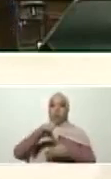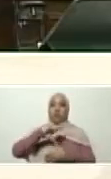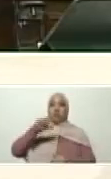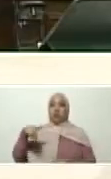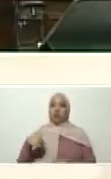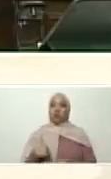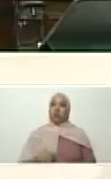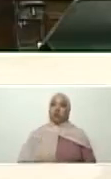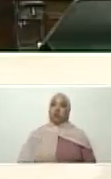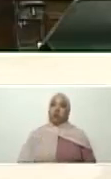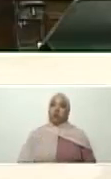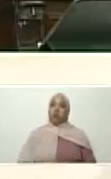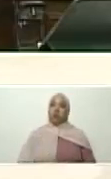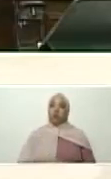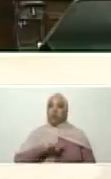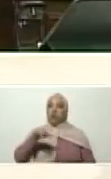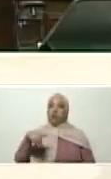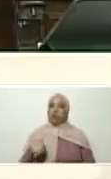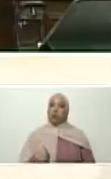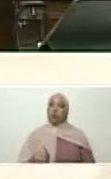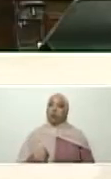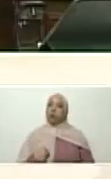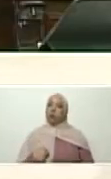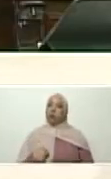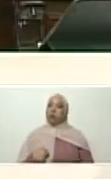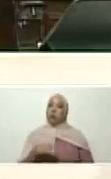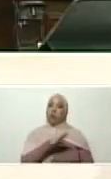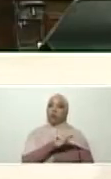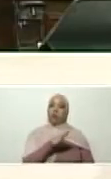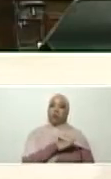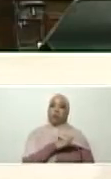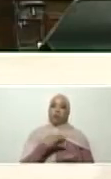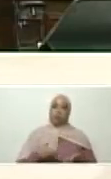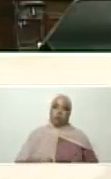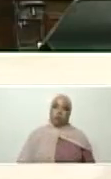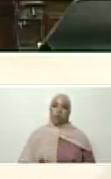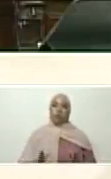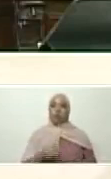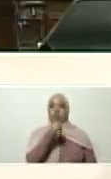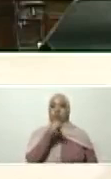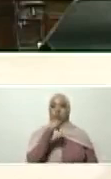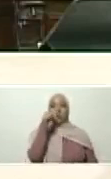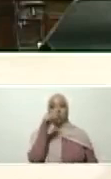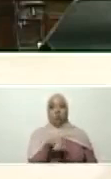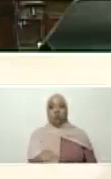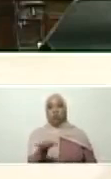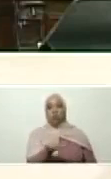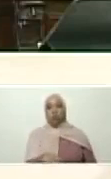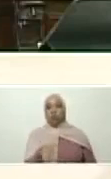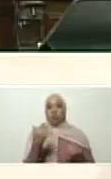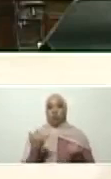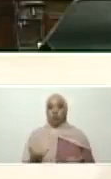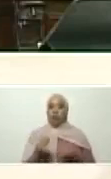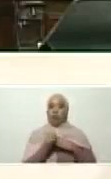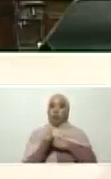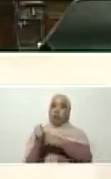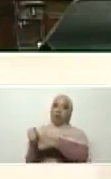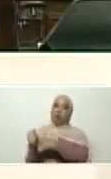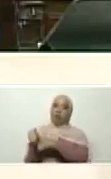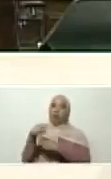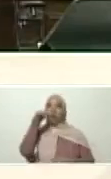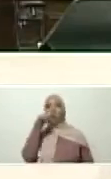uno. Nuestro. Propio, originario. Pueblo, vanguardia, líder. Líder,